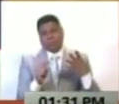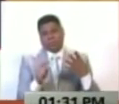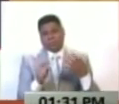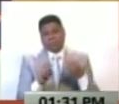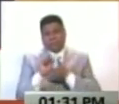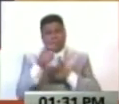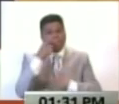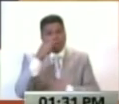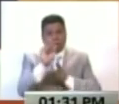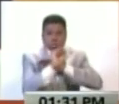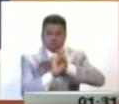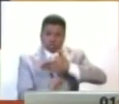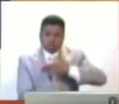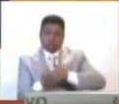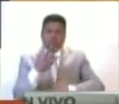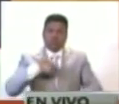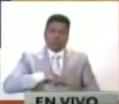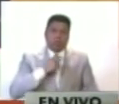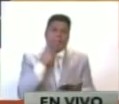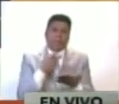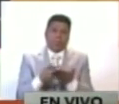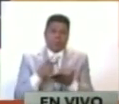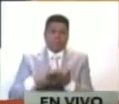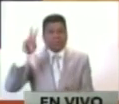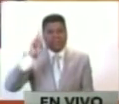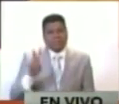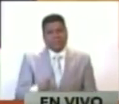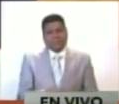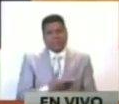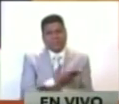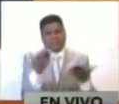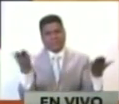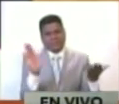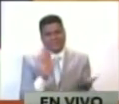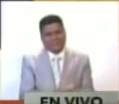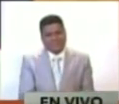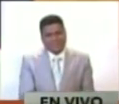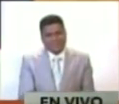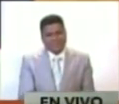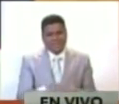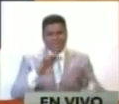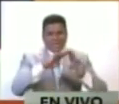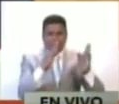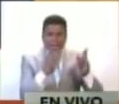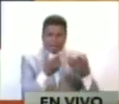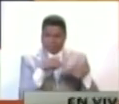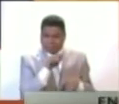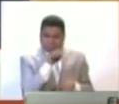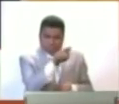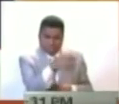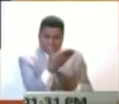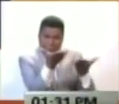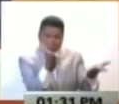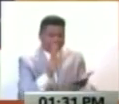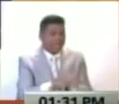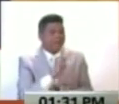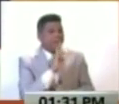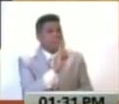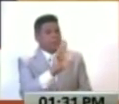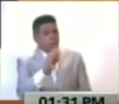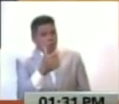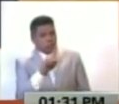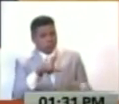sur. Esa es la propuesta de Venezuela. Así que, bueno, la pelota está del otro lado. Nosotros aquí defendiendo la legalidad, trabajando